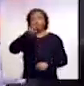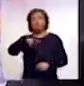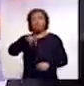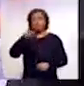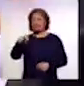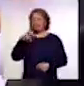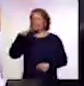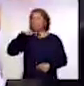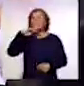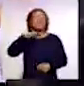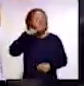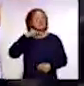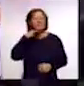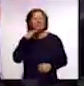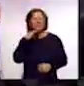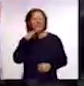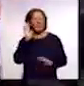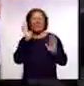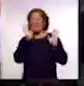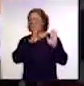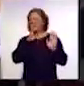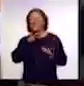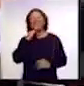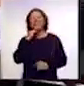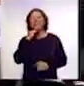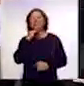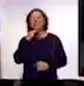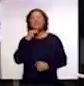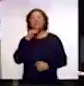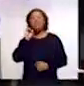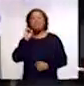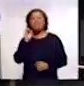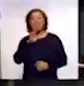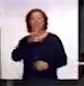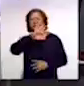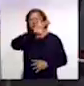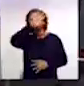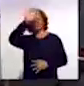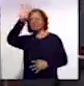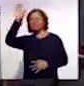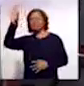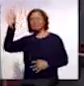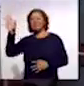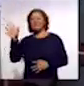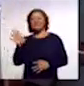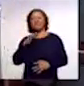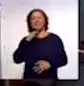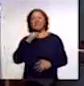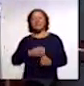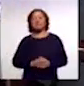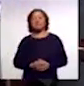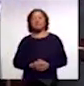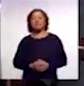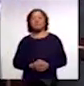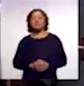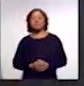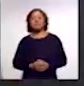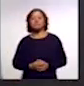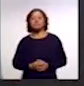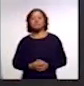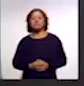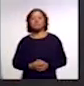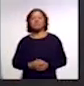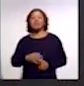contaminado entonces pues sí de igual pero realizamos una campaña